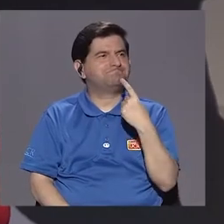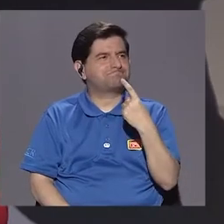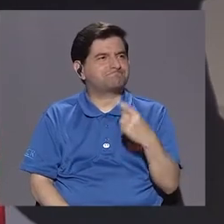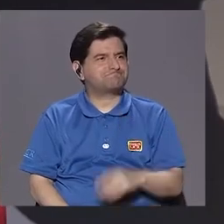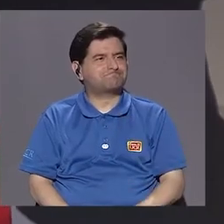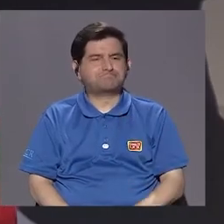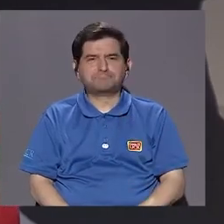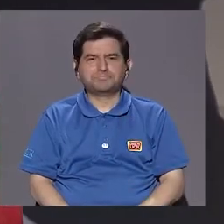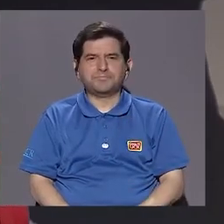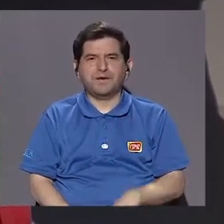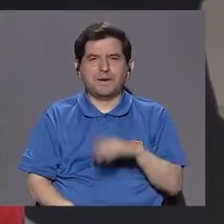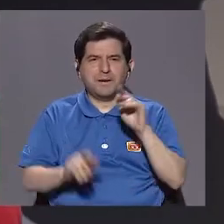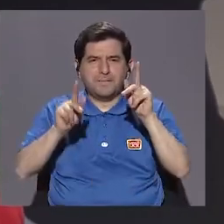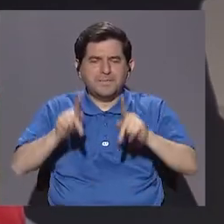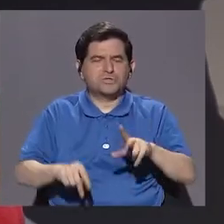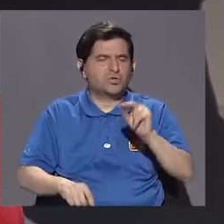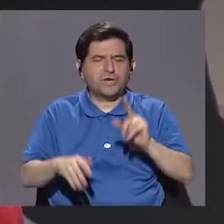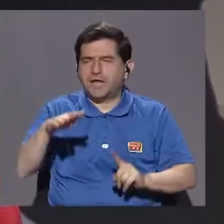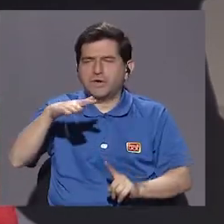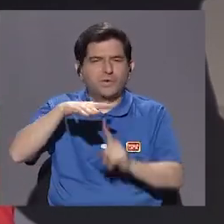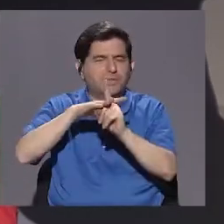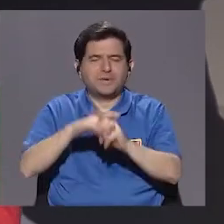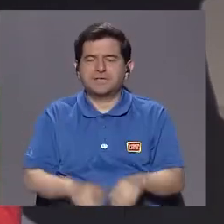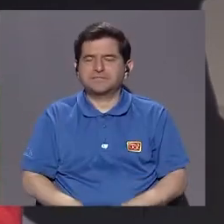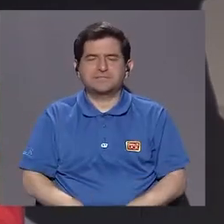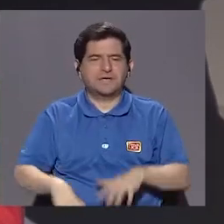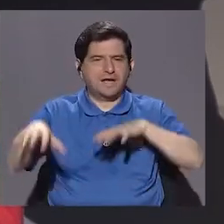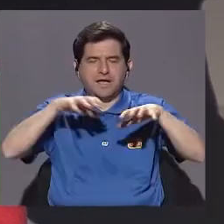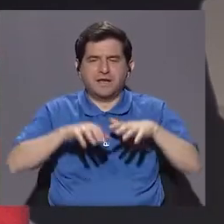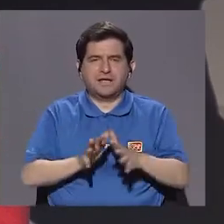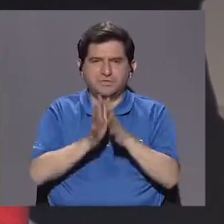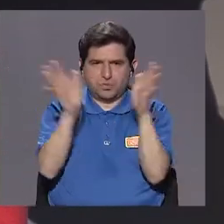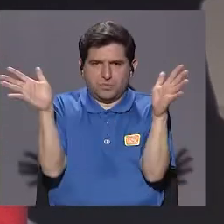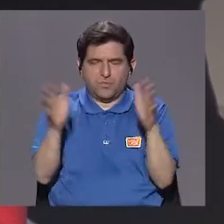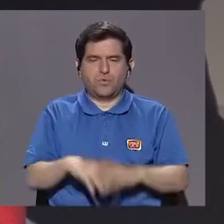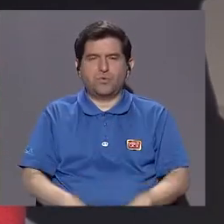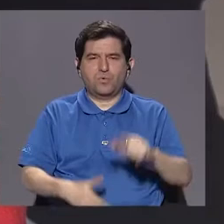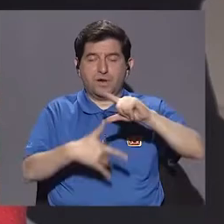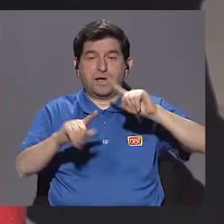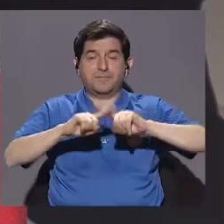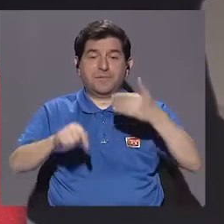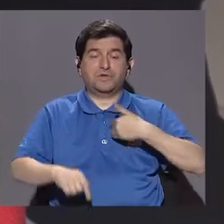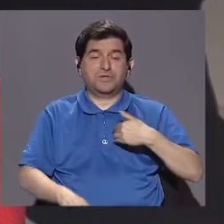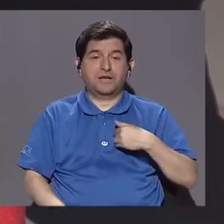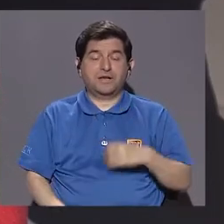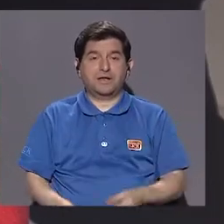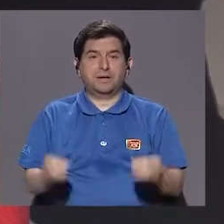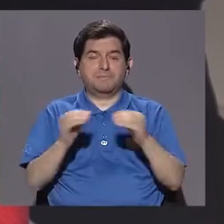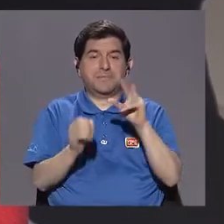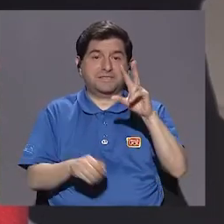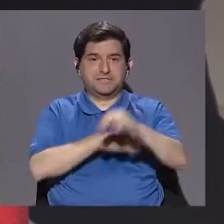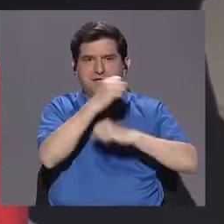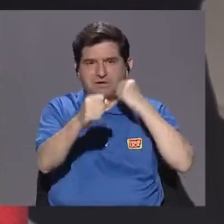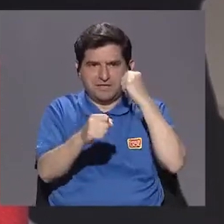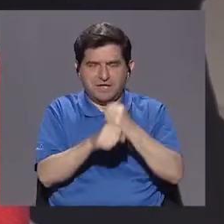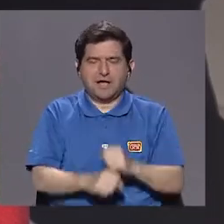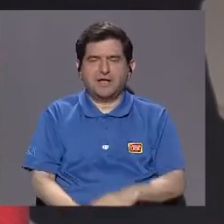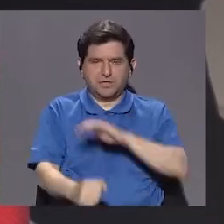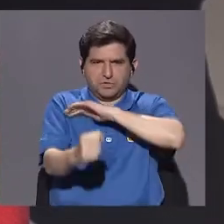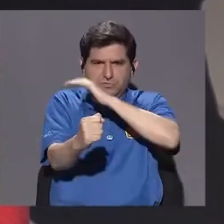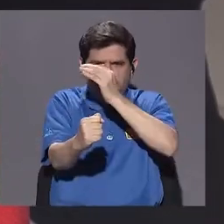discreto en la acción pública latinoamericana como el bolsonaro pero que tenía 25 años de estar en el ejercicio del poder